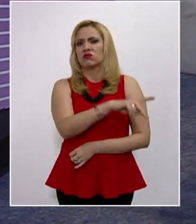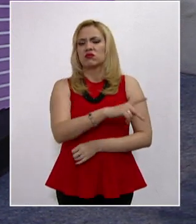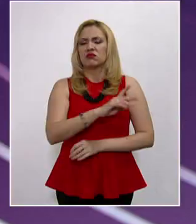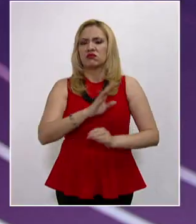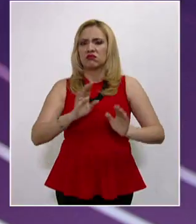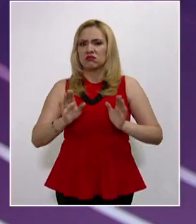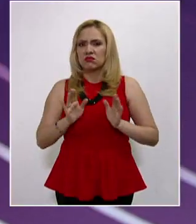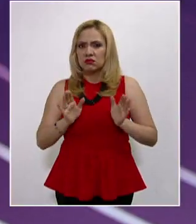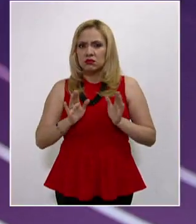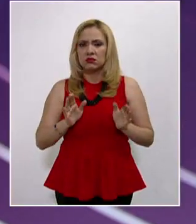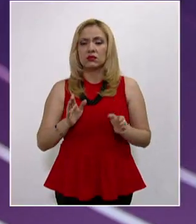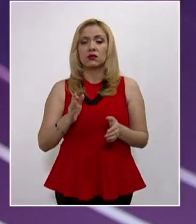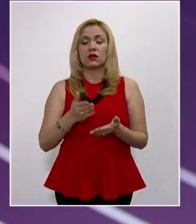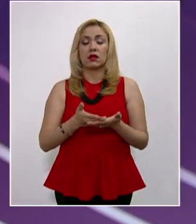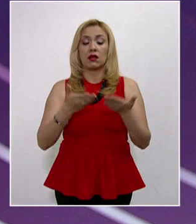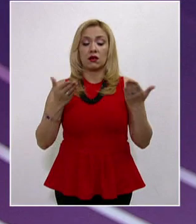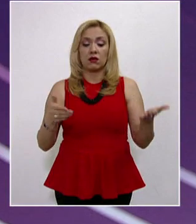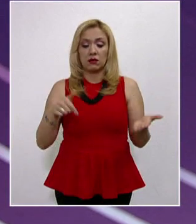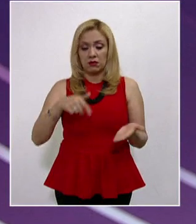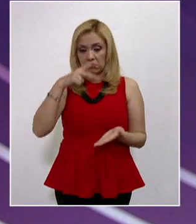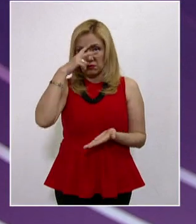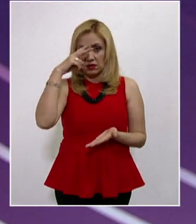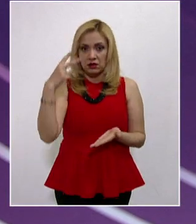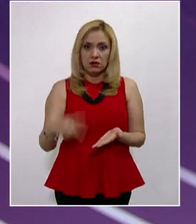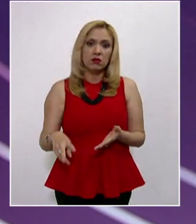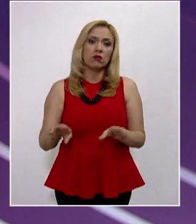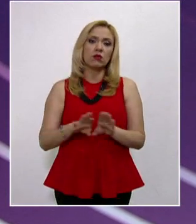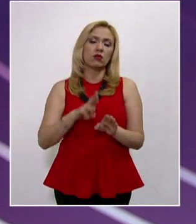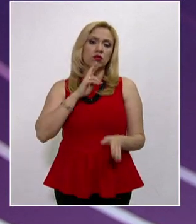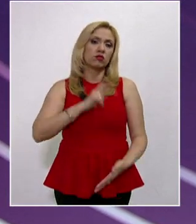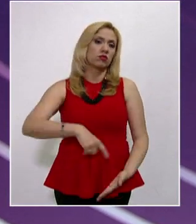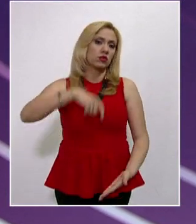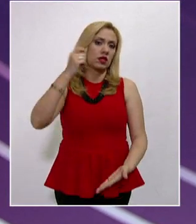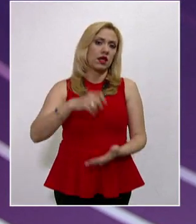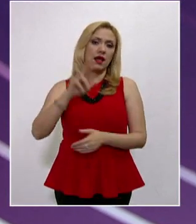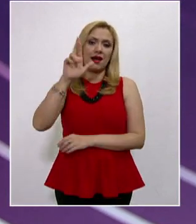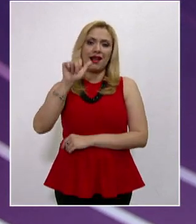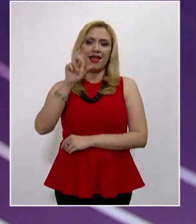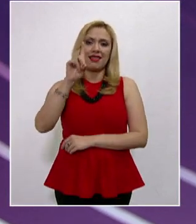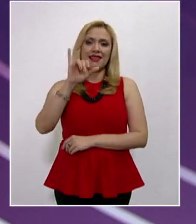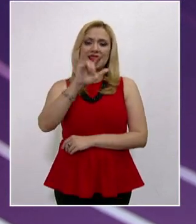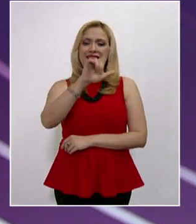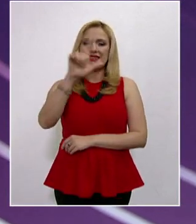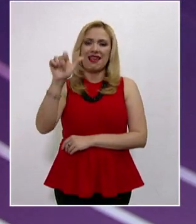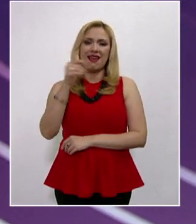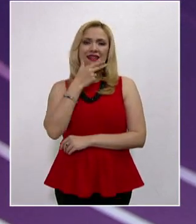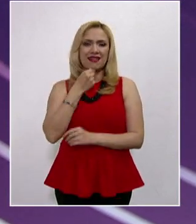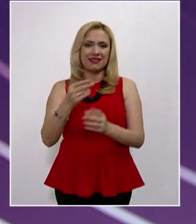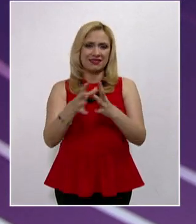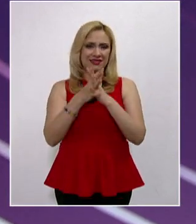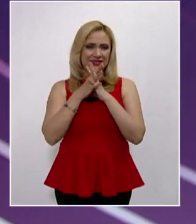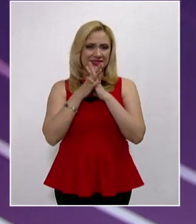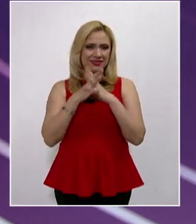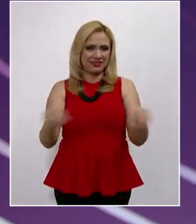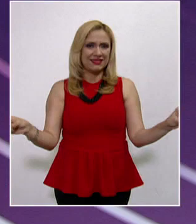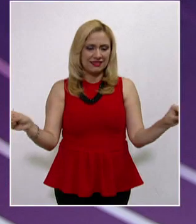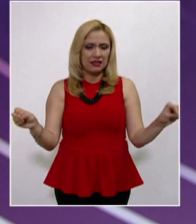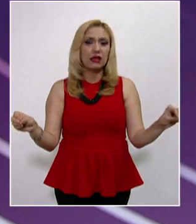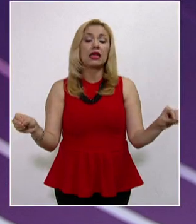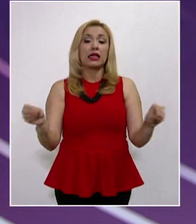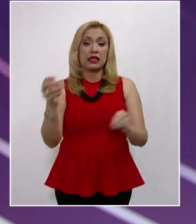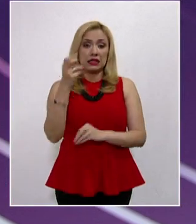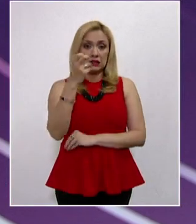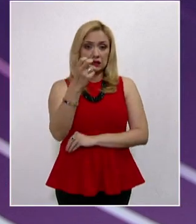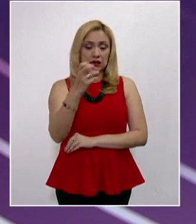un avance fundamental en un caso mexicano, que es con la sentencia Radilla Pacheco, en el cual el enfoque se pone ya no tanto en el